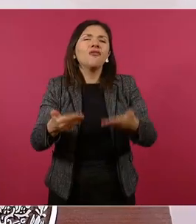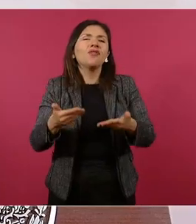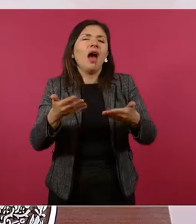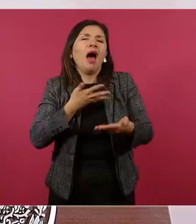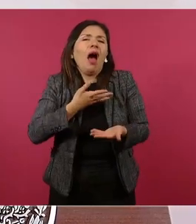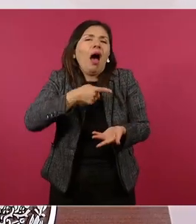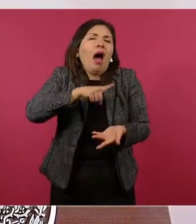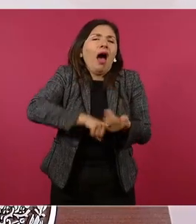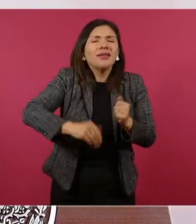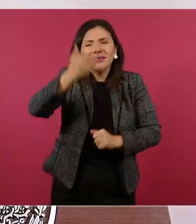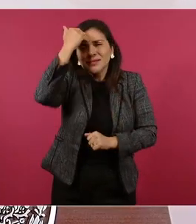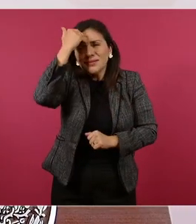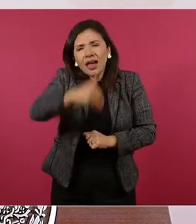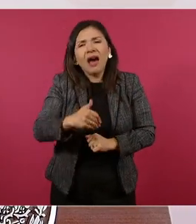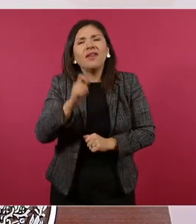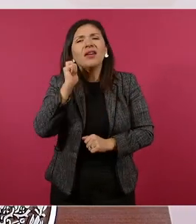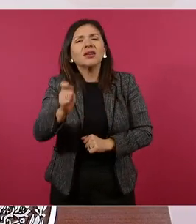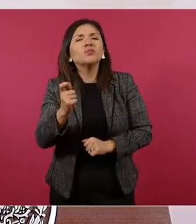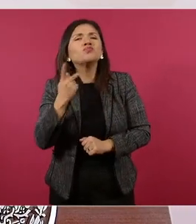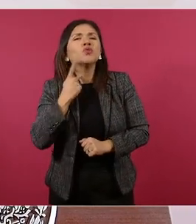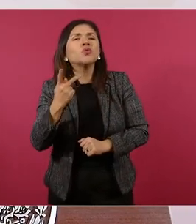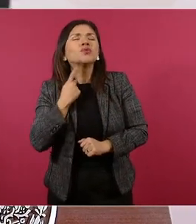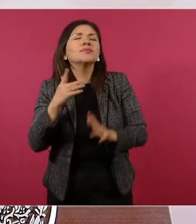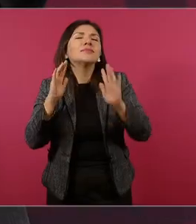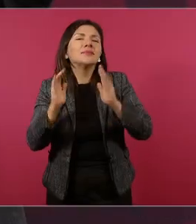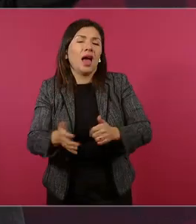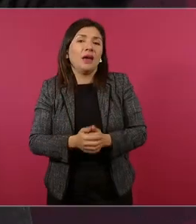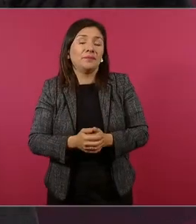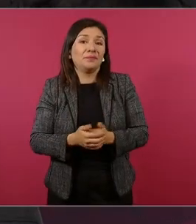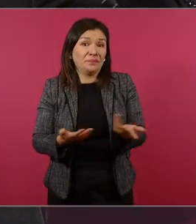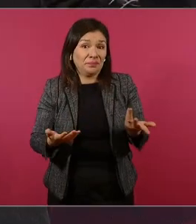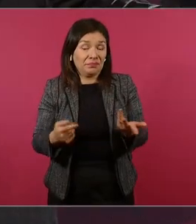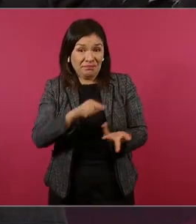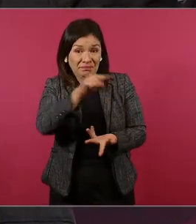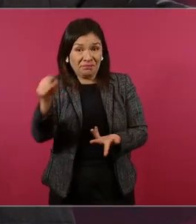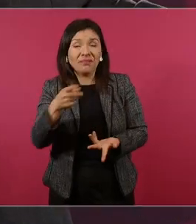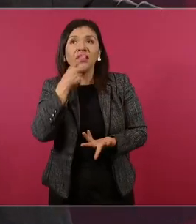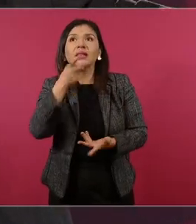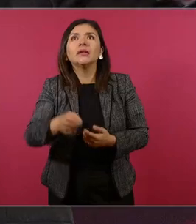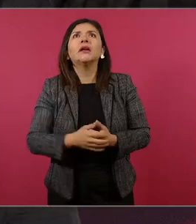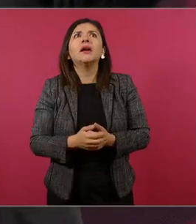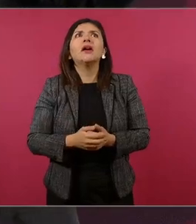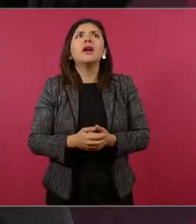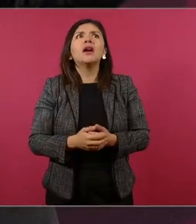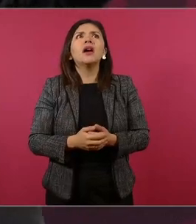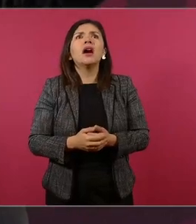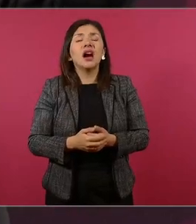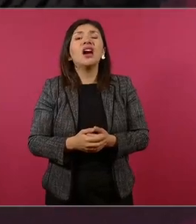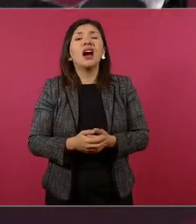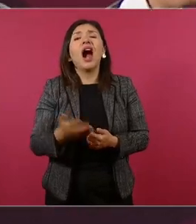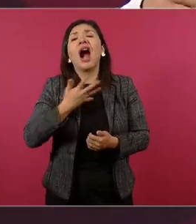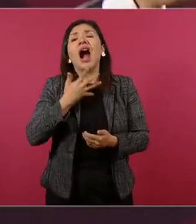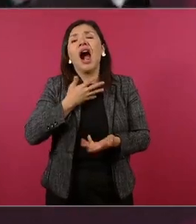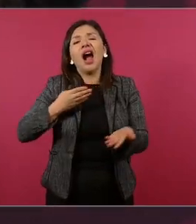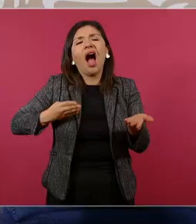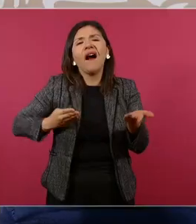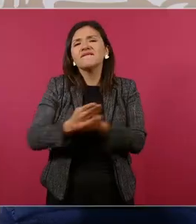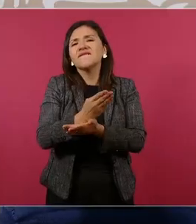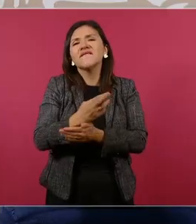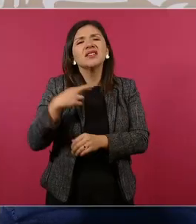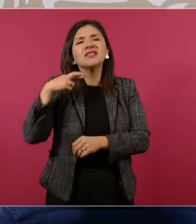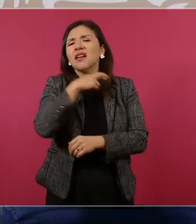México está muy politizado esos que dicen no de que va a intervenir el narco y que va a